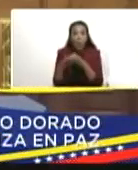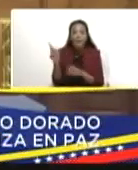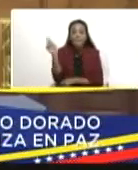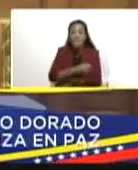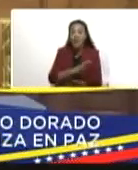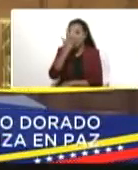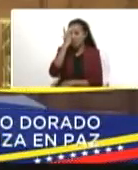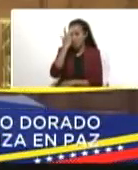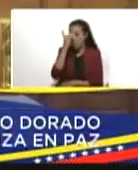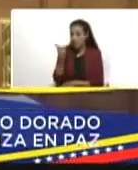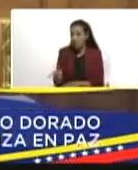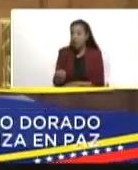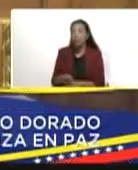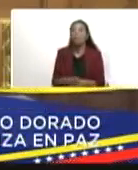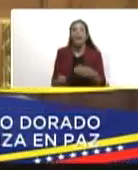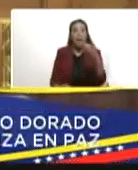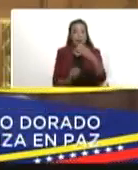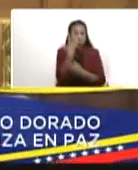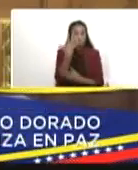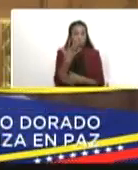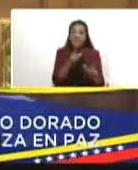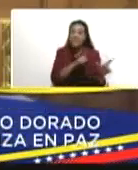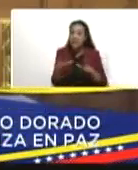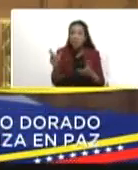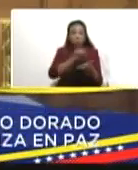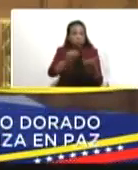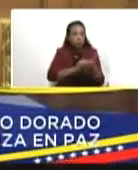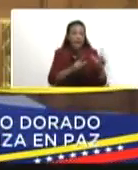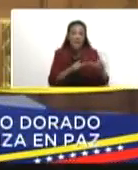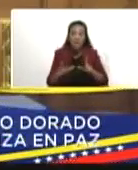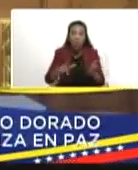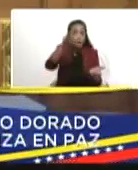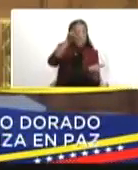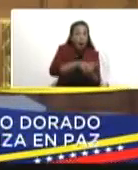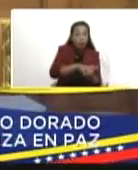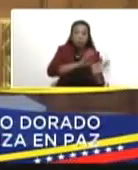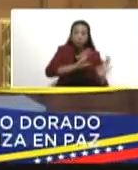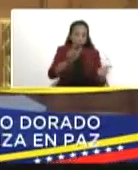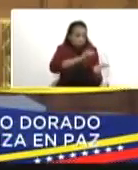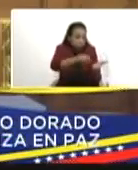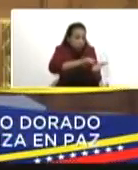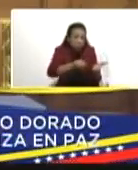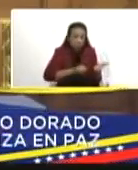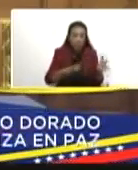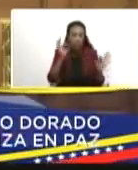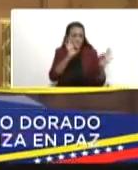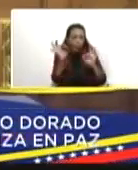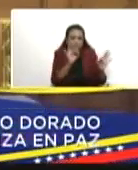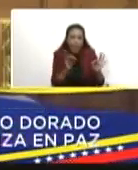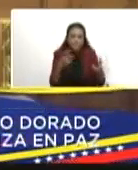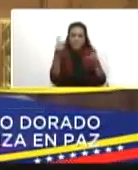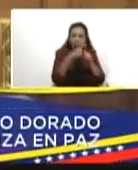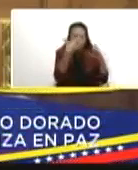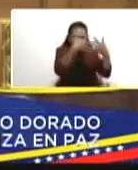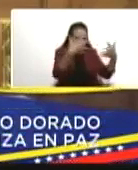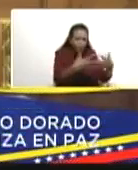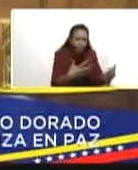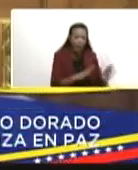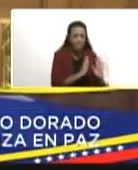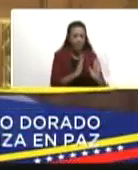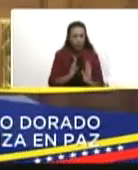de febrero ya está elaborada ya está diseñada